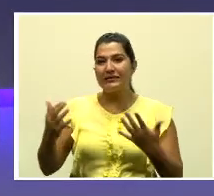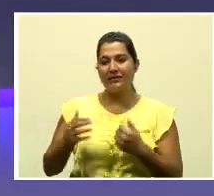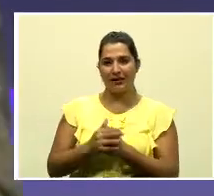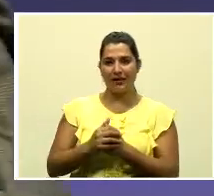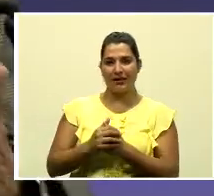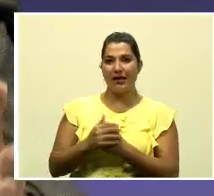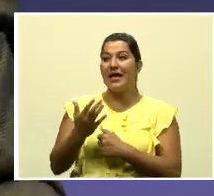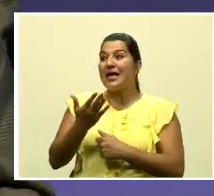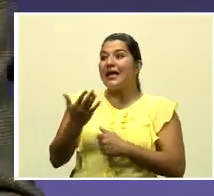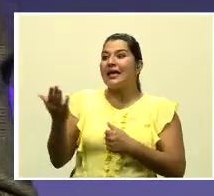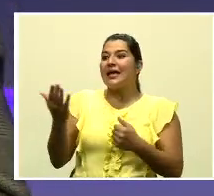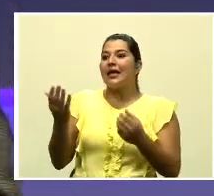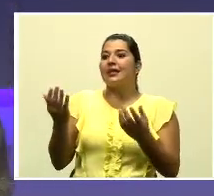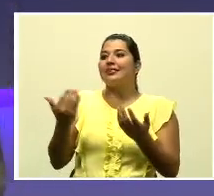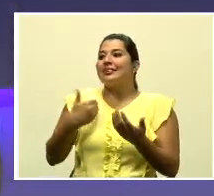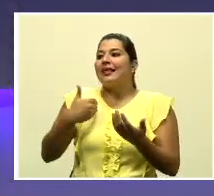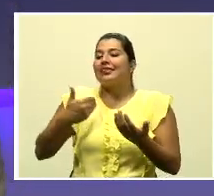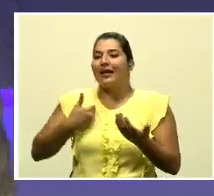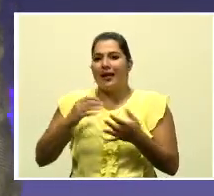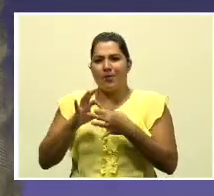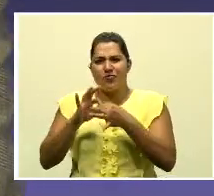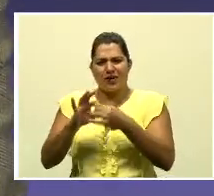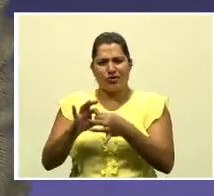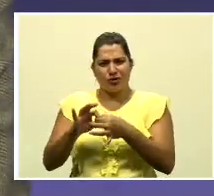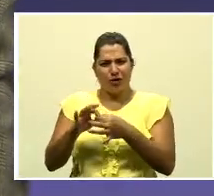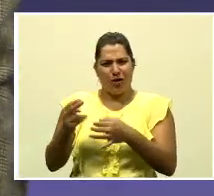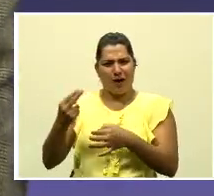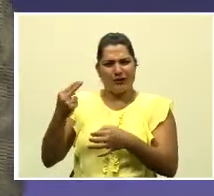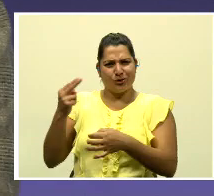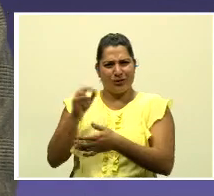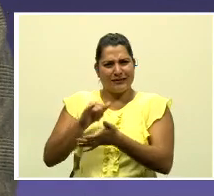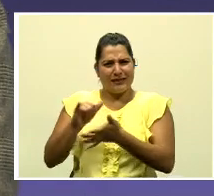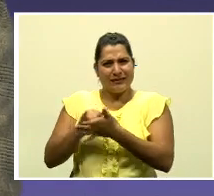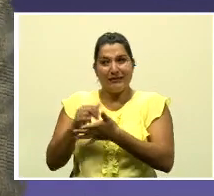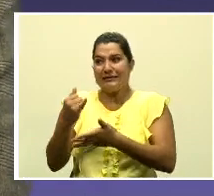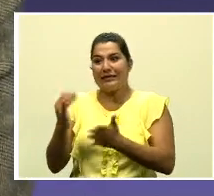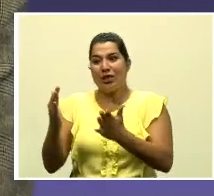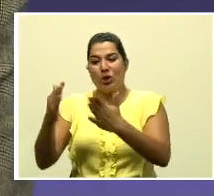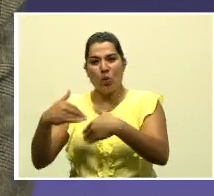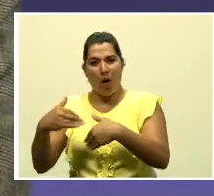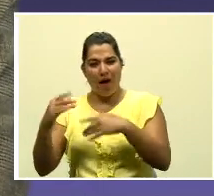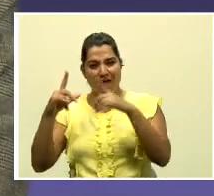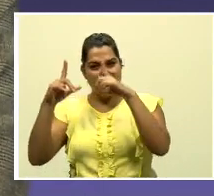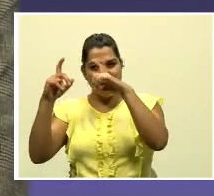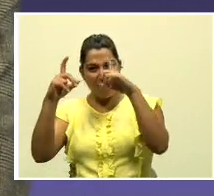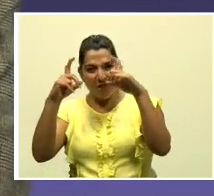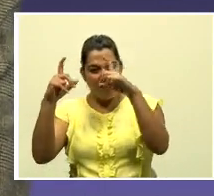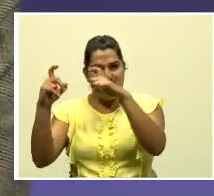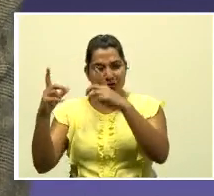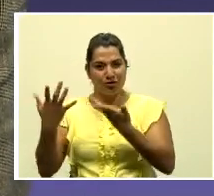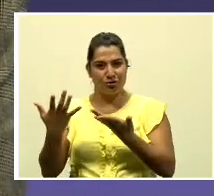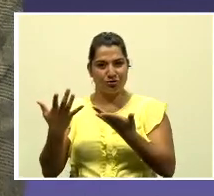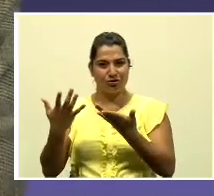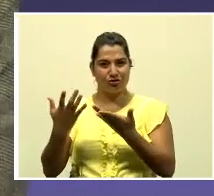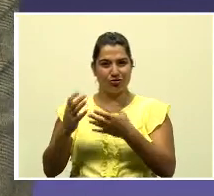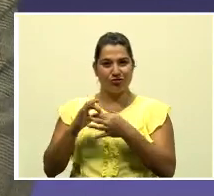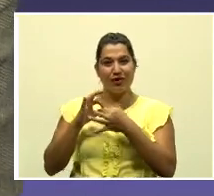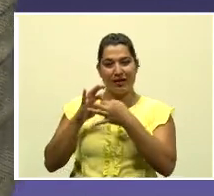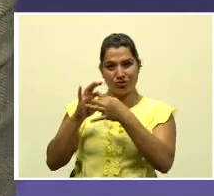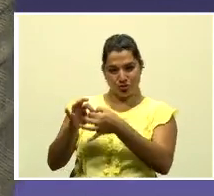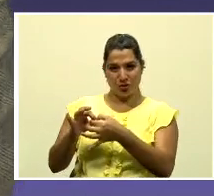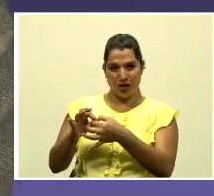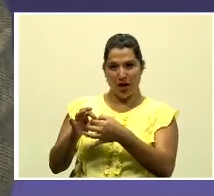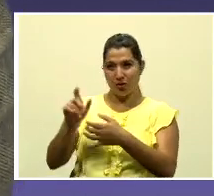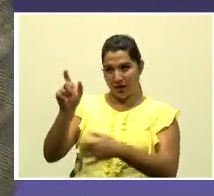San José o de la historia de San José si no tuviéramos esas maravillosas fotografías del gran maestro que